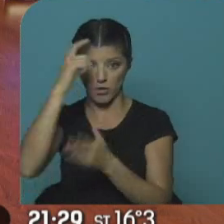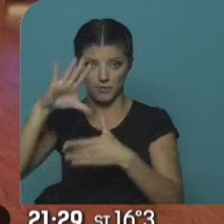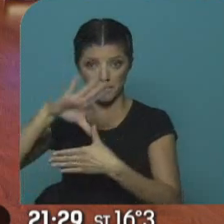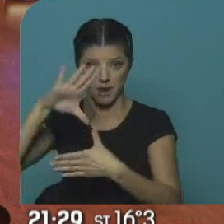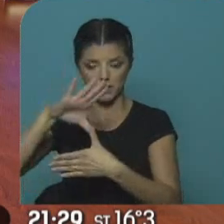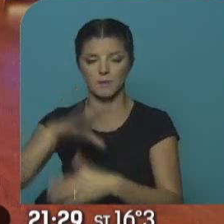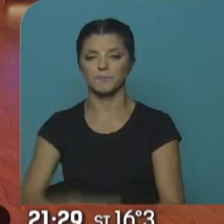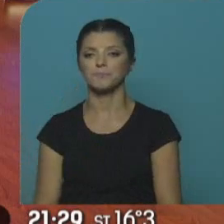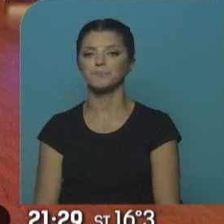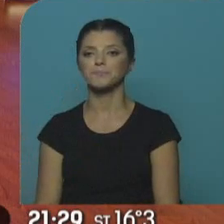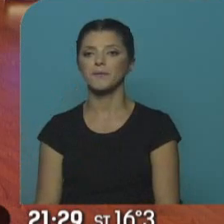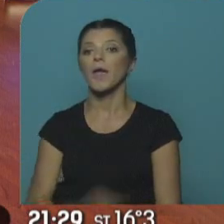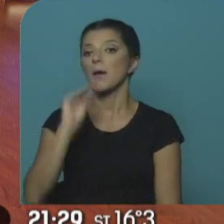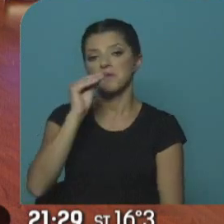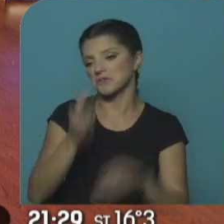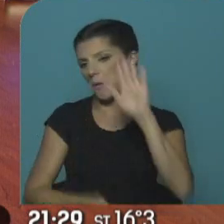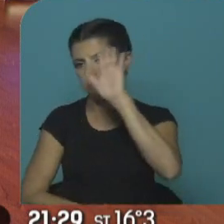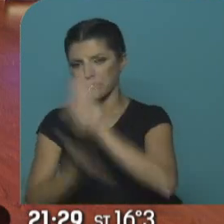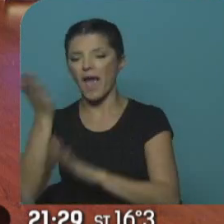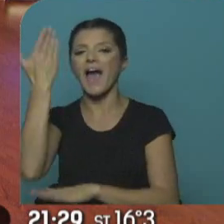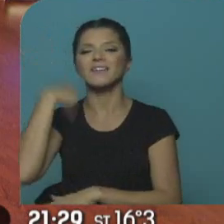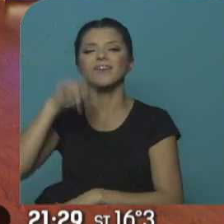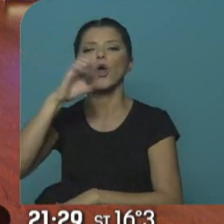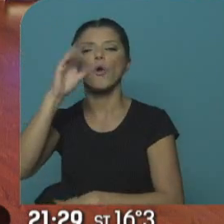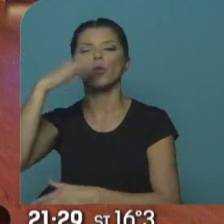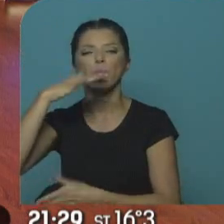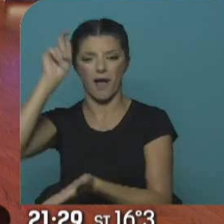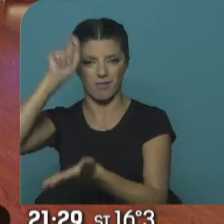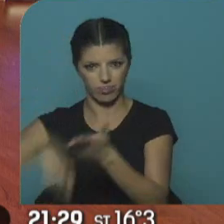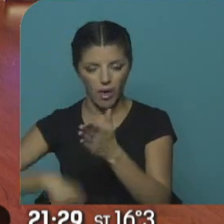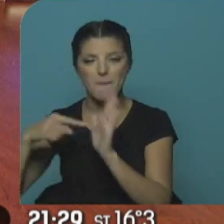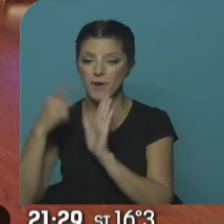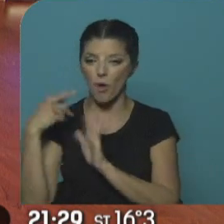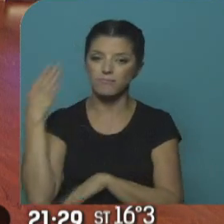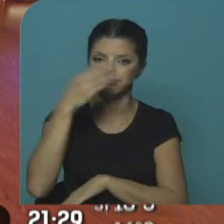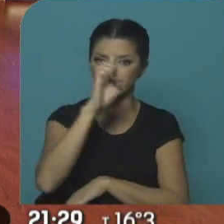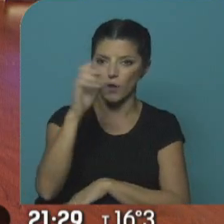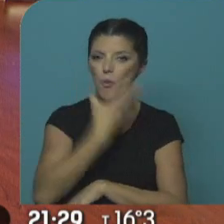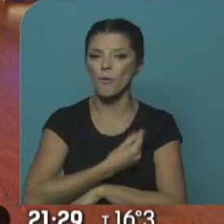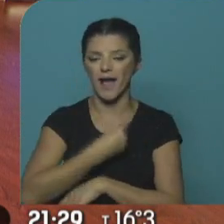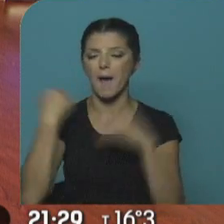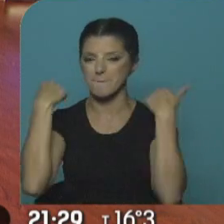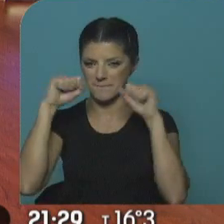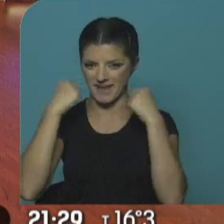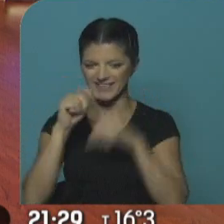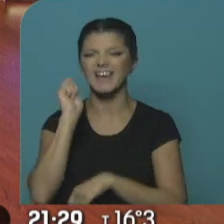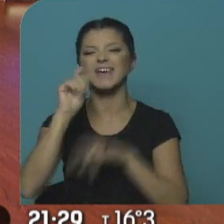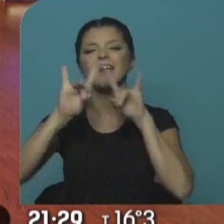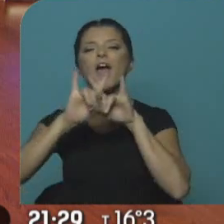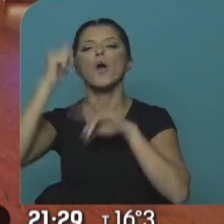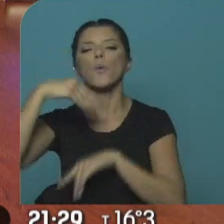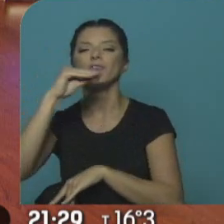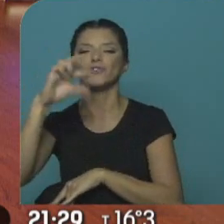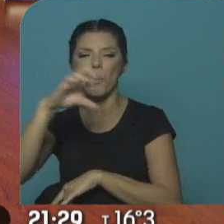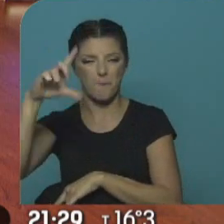Dejó Brasil, ayer firmó contrato con Boca, pero hoy ya se entrenó en Huracán. Estamos hablando de Ramón Guanchope Ávila, que va